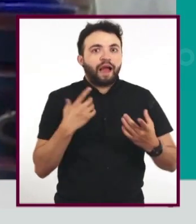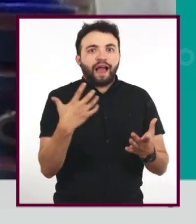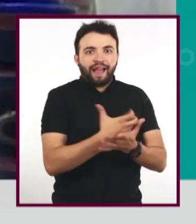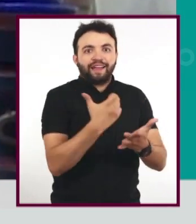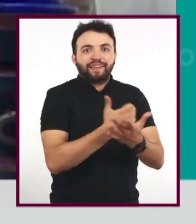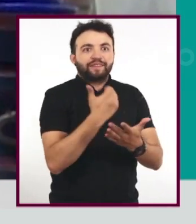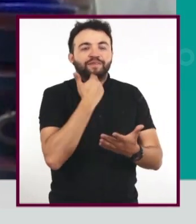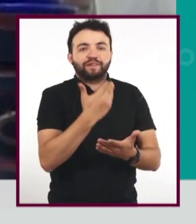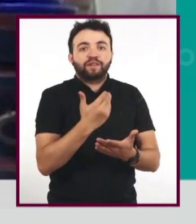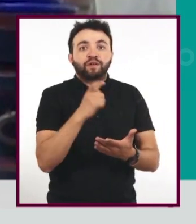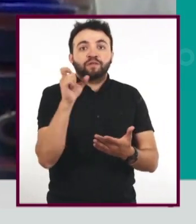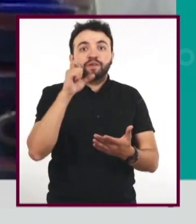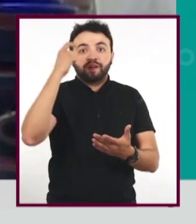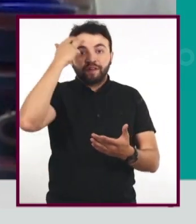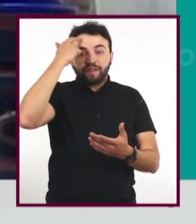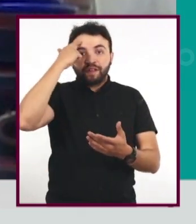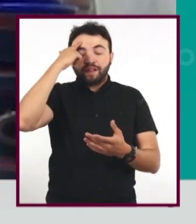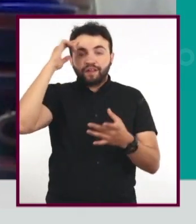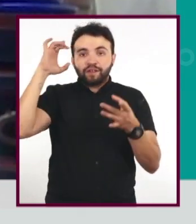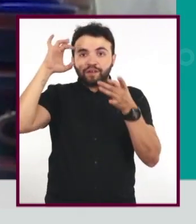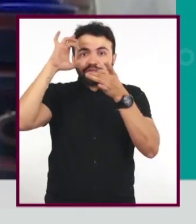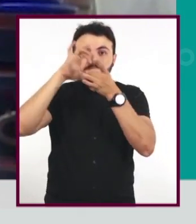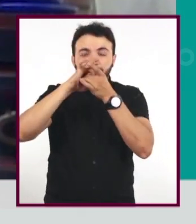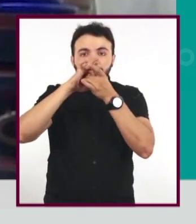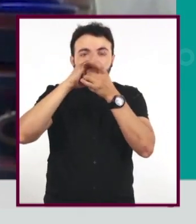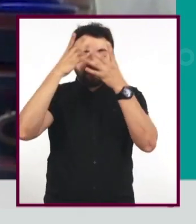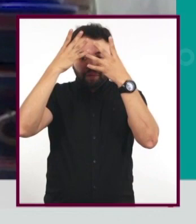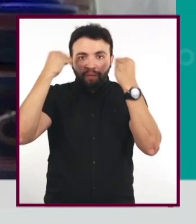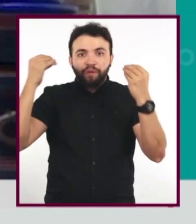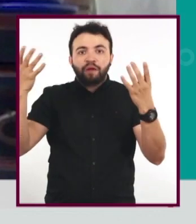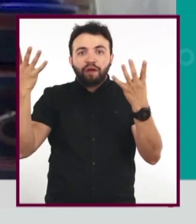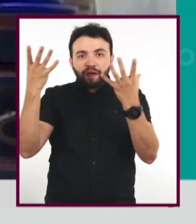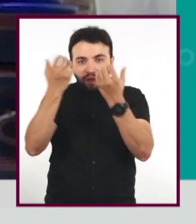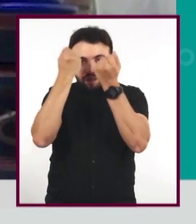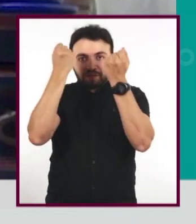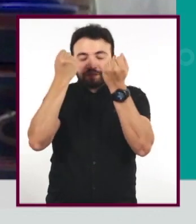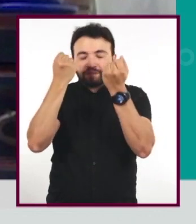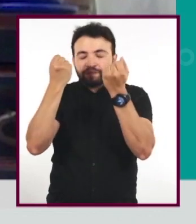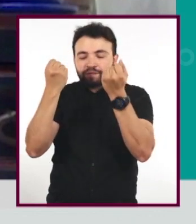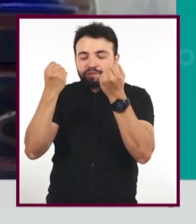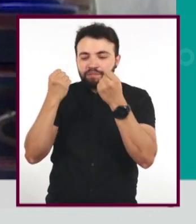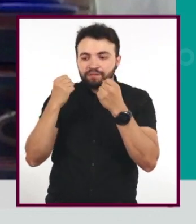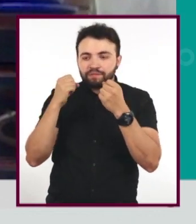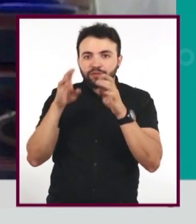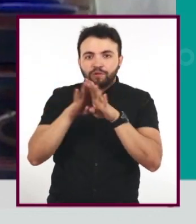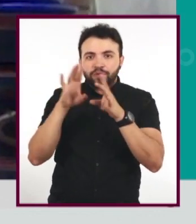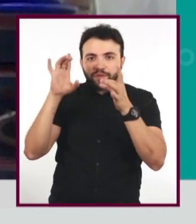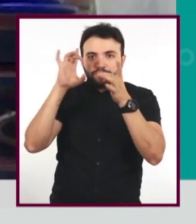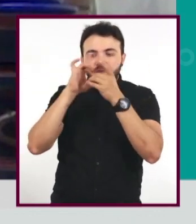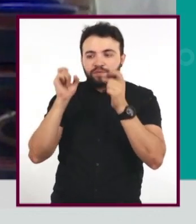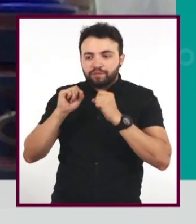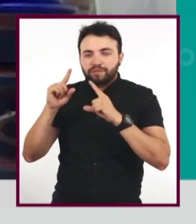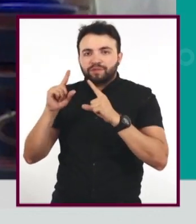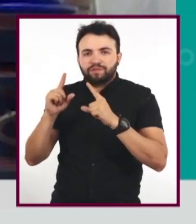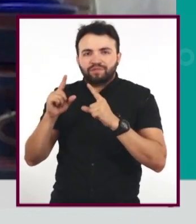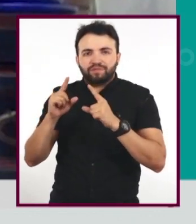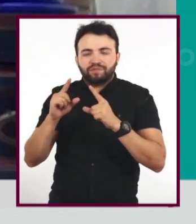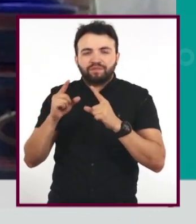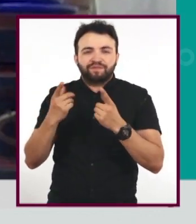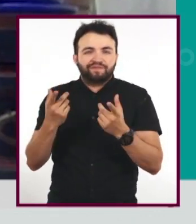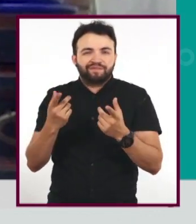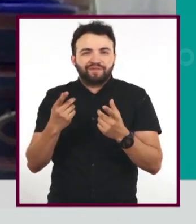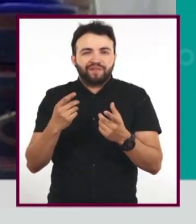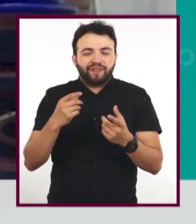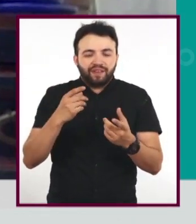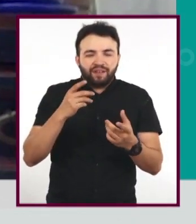Y ganar a toda costa, pues no nos hace mejores personas, porque en última instancia ganar no es, en esta